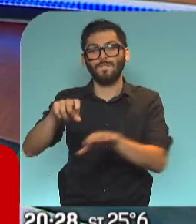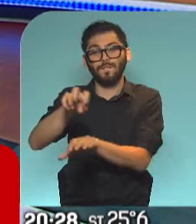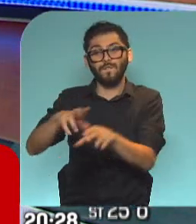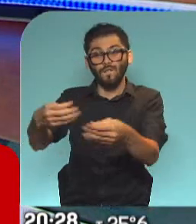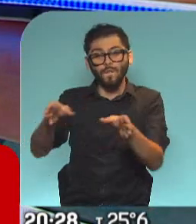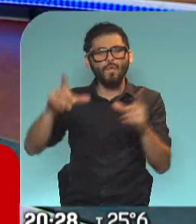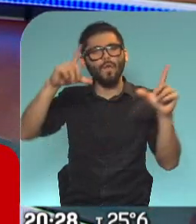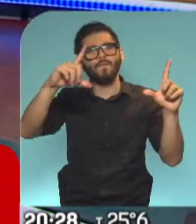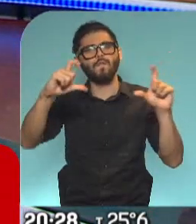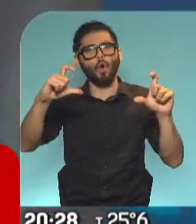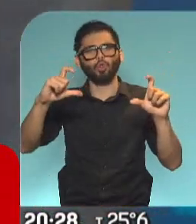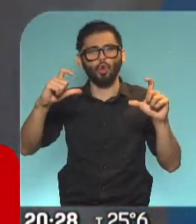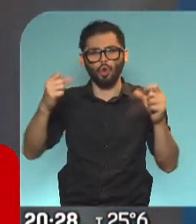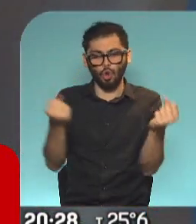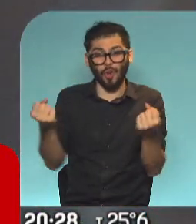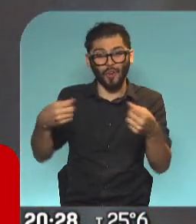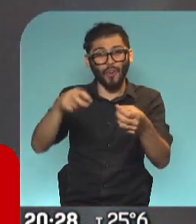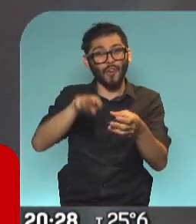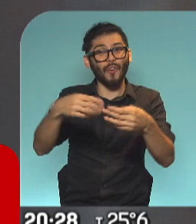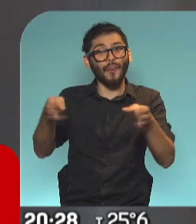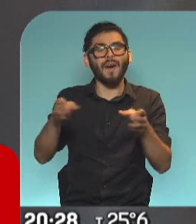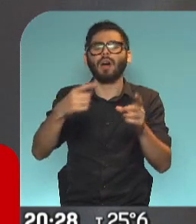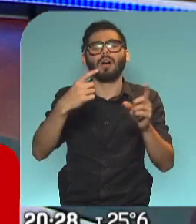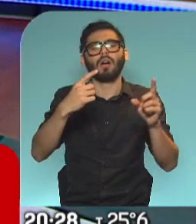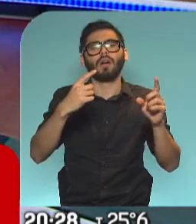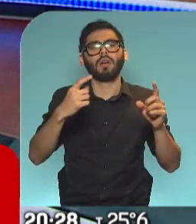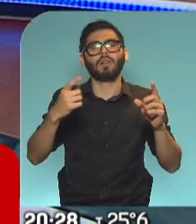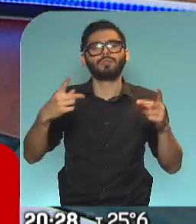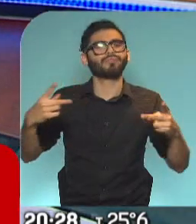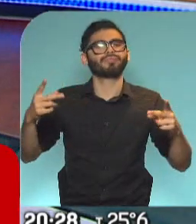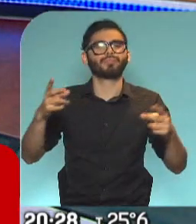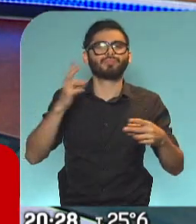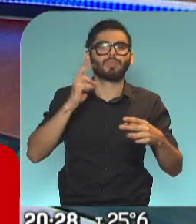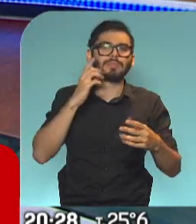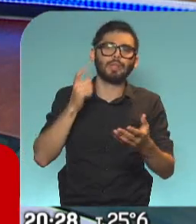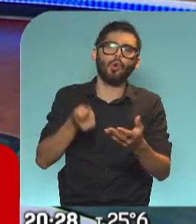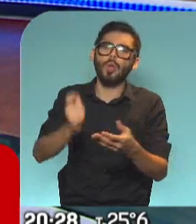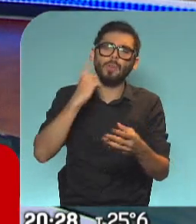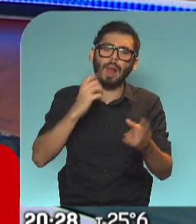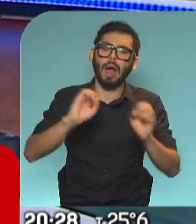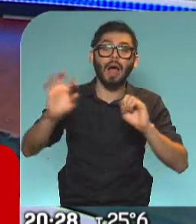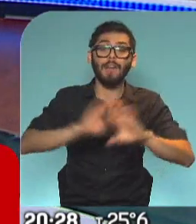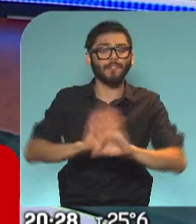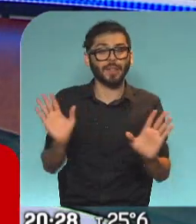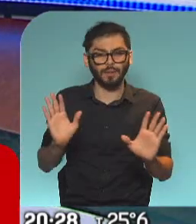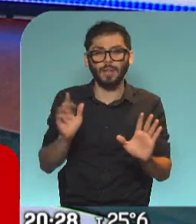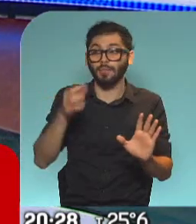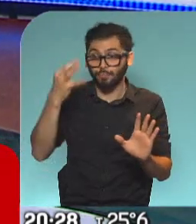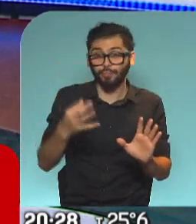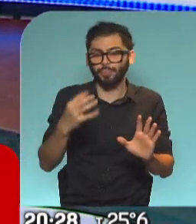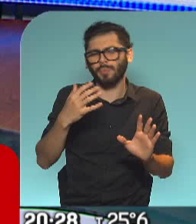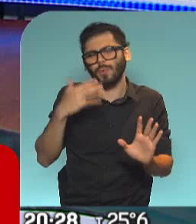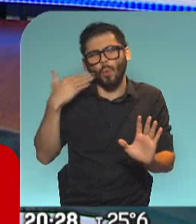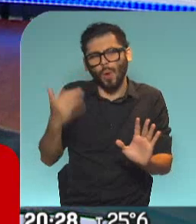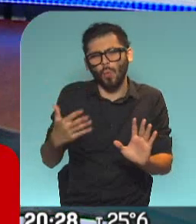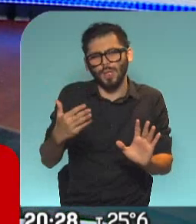Esto fue lamentable, fue indigno. Esto valió el despido, me parece, de uno de esos empleados. Estamos hablando bien, estamos hablando de esas dos